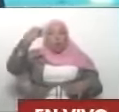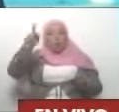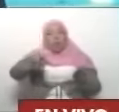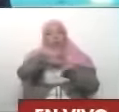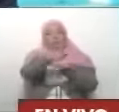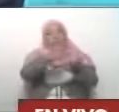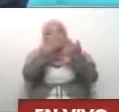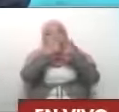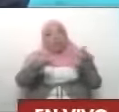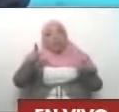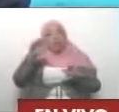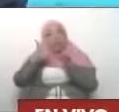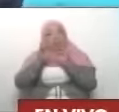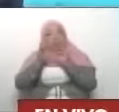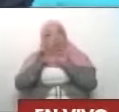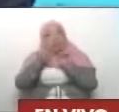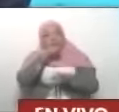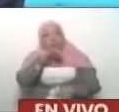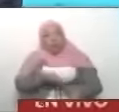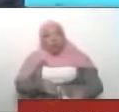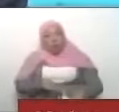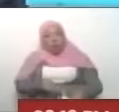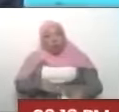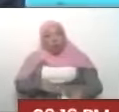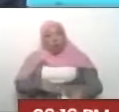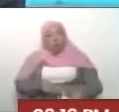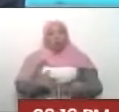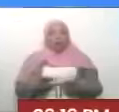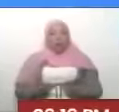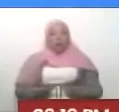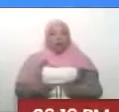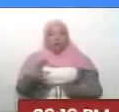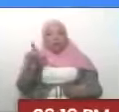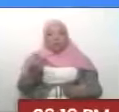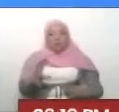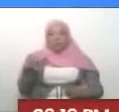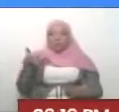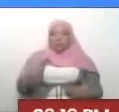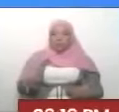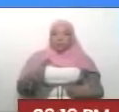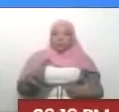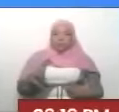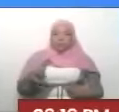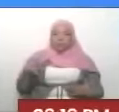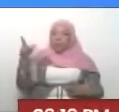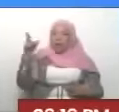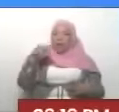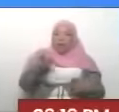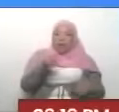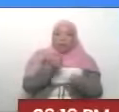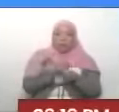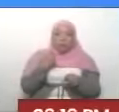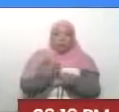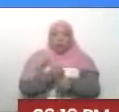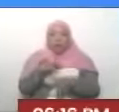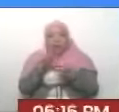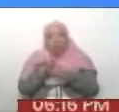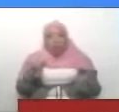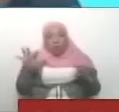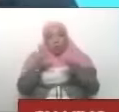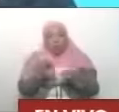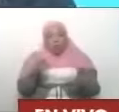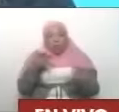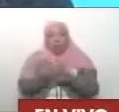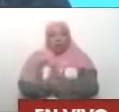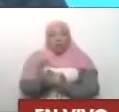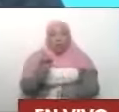completamente distinta de interpretación de la historia. Correcto. ¿Qué dice Alejandro? Sí, bueno, tenemos una escala real, presidente, con esta cuenta que se saca, porque a